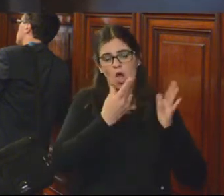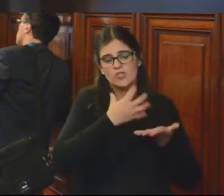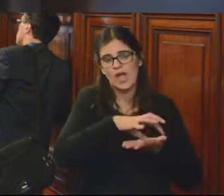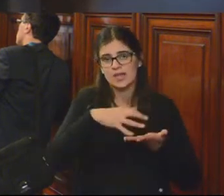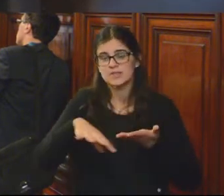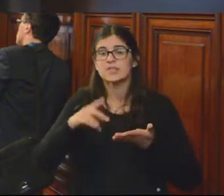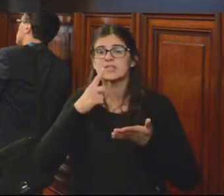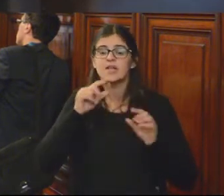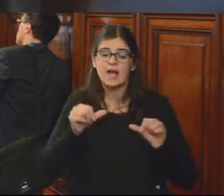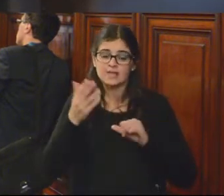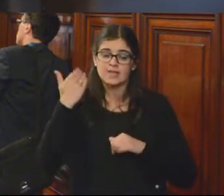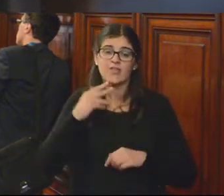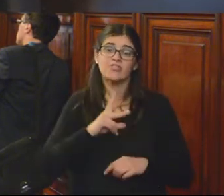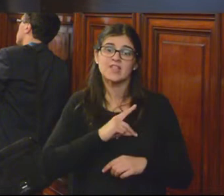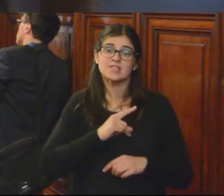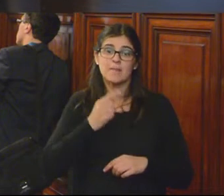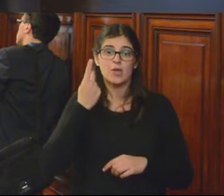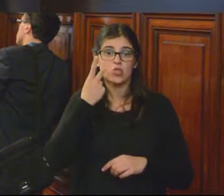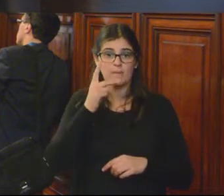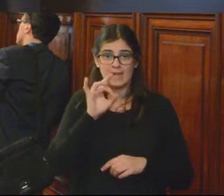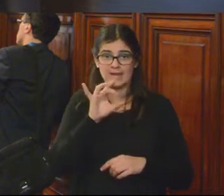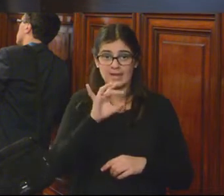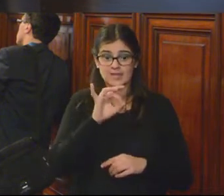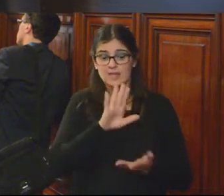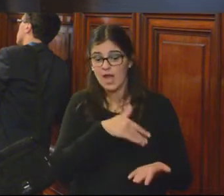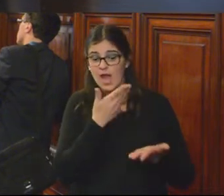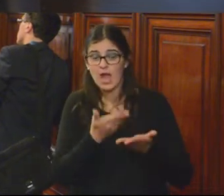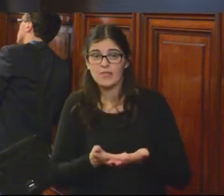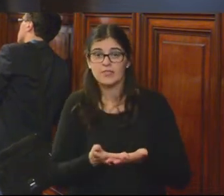producida desde diciembre del 2015 hasta